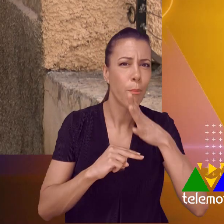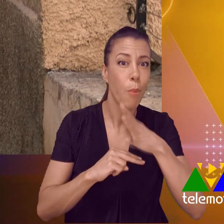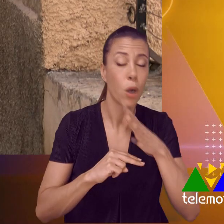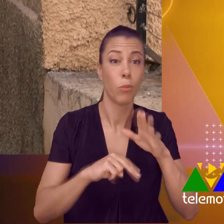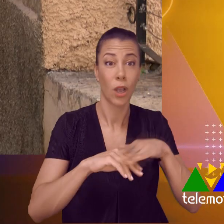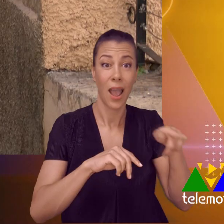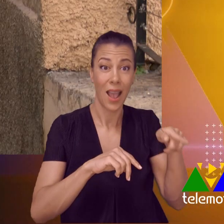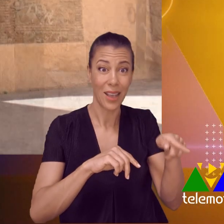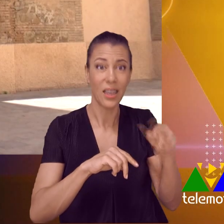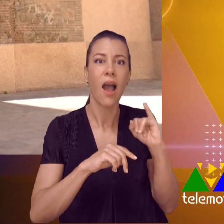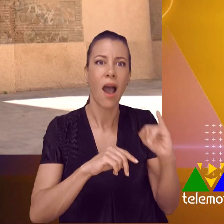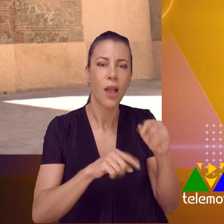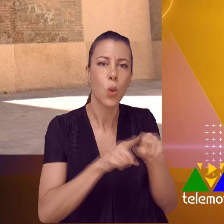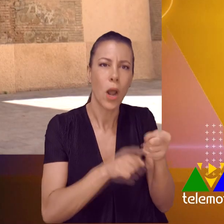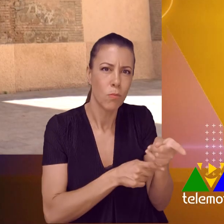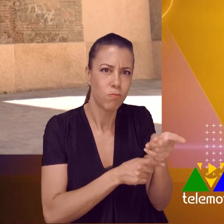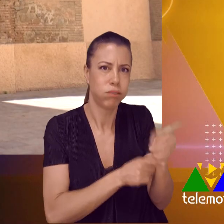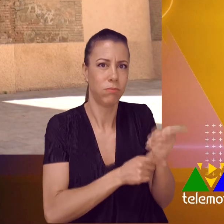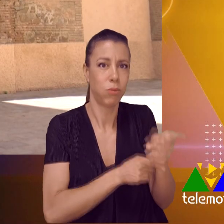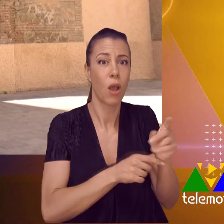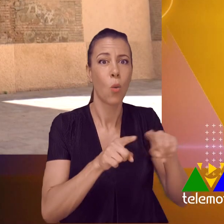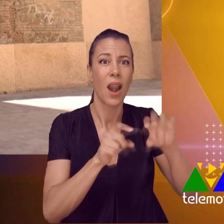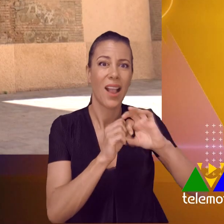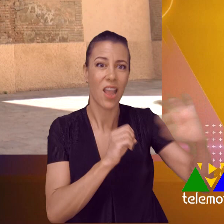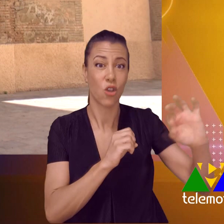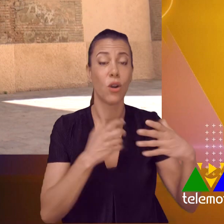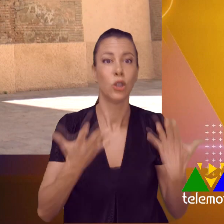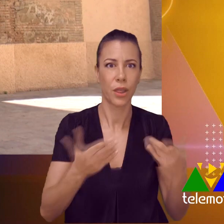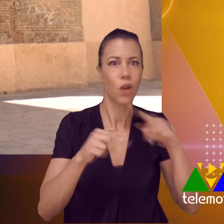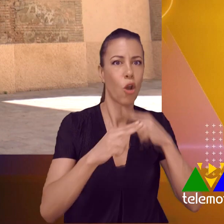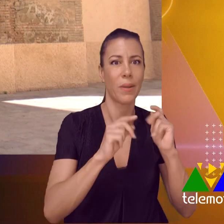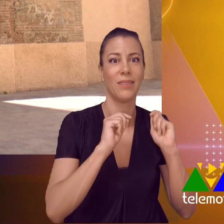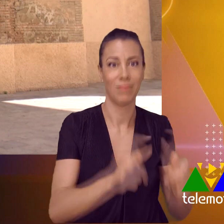la Sacristía actual, durante una época se llamó calle de la Pieza, y es porque